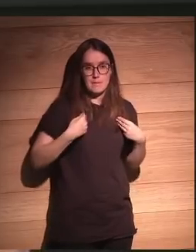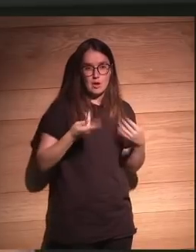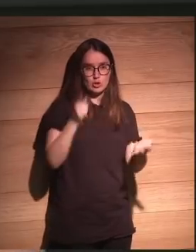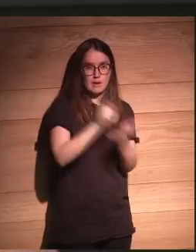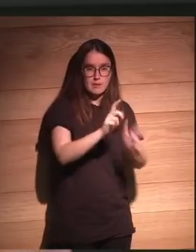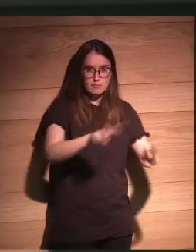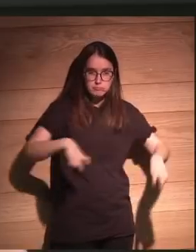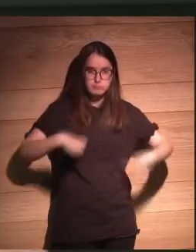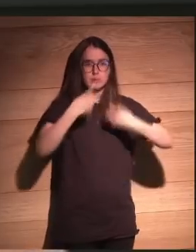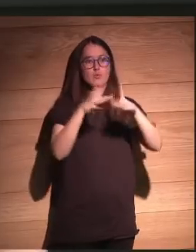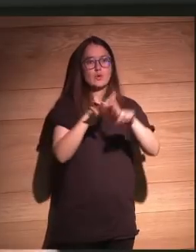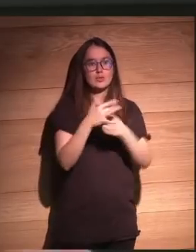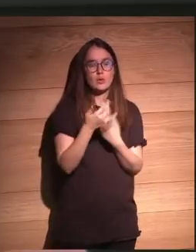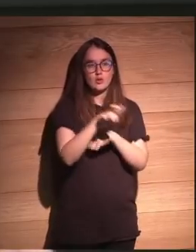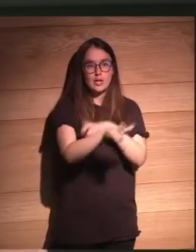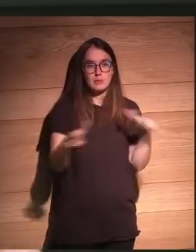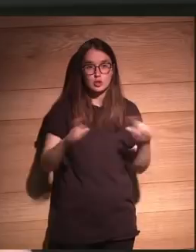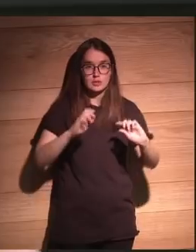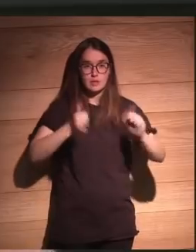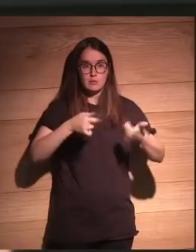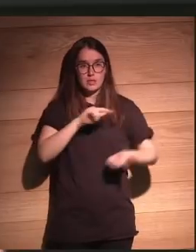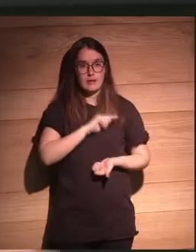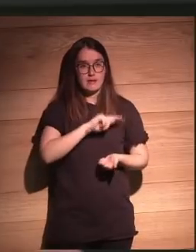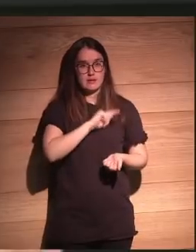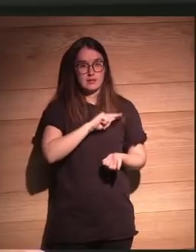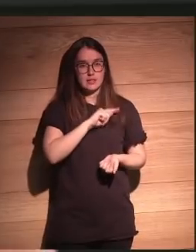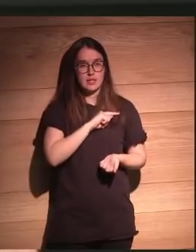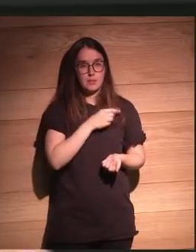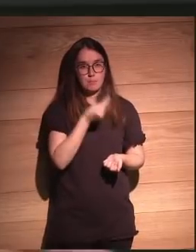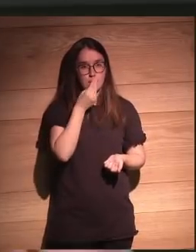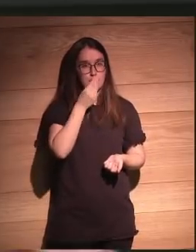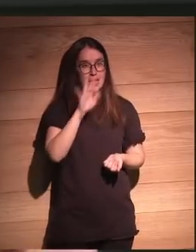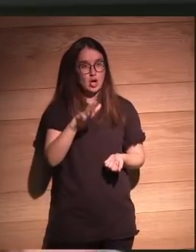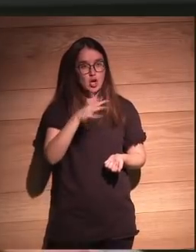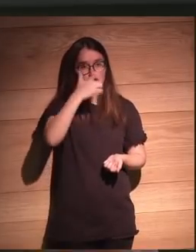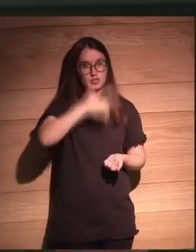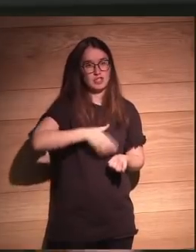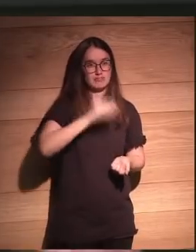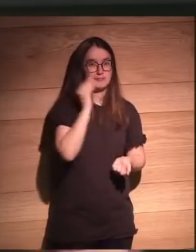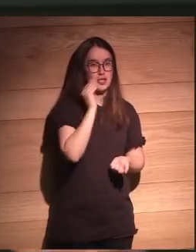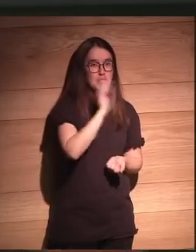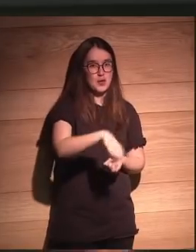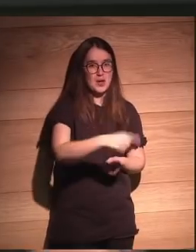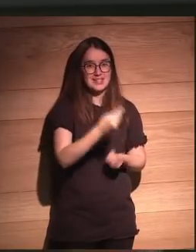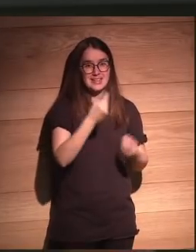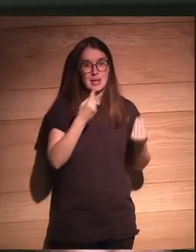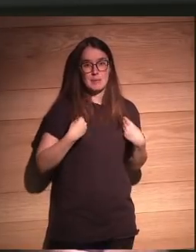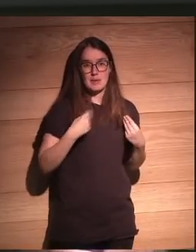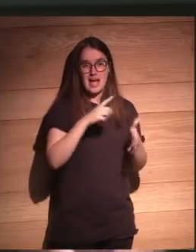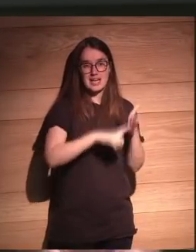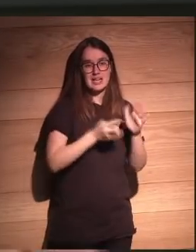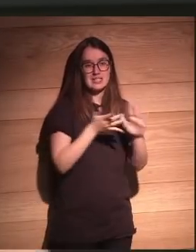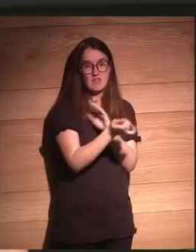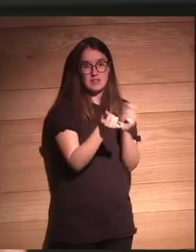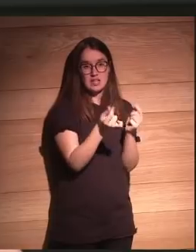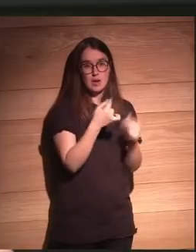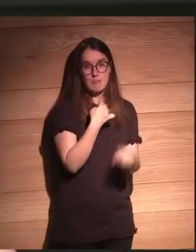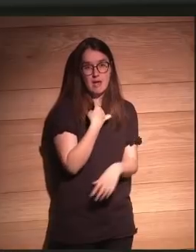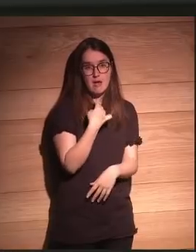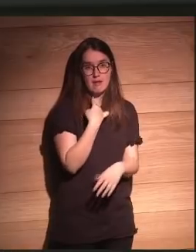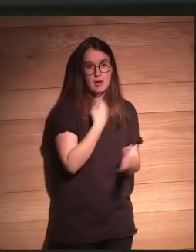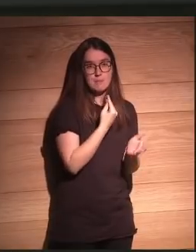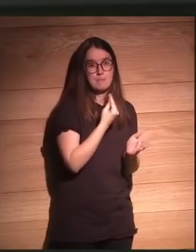una situación donde la población empecemos a sentir que es más rentable el yo no soy tonto, quien vivir de alquiler es tirar el dinero, me sale